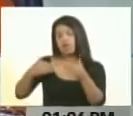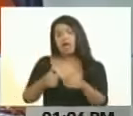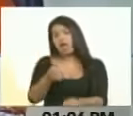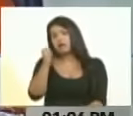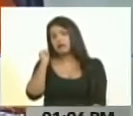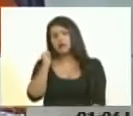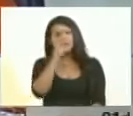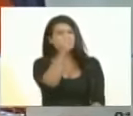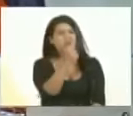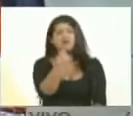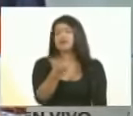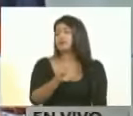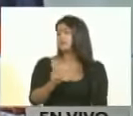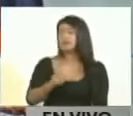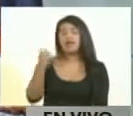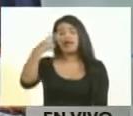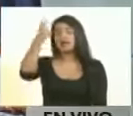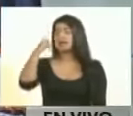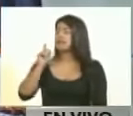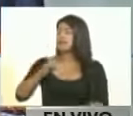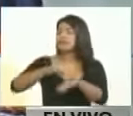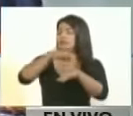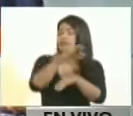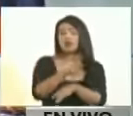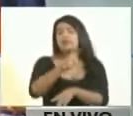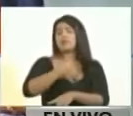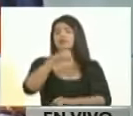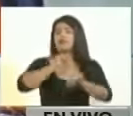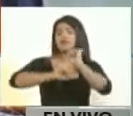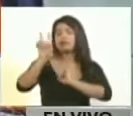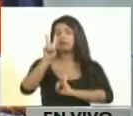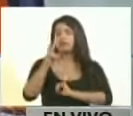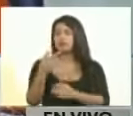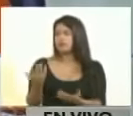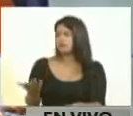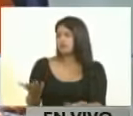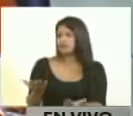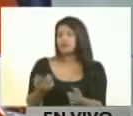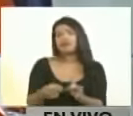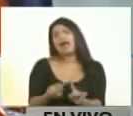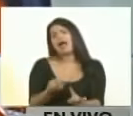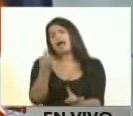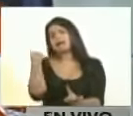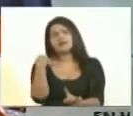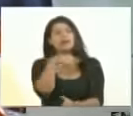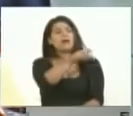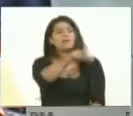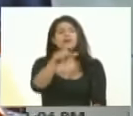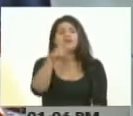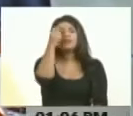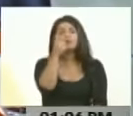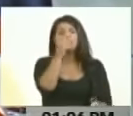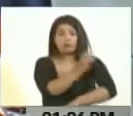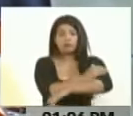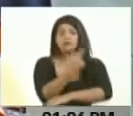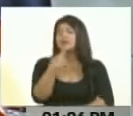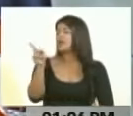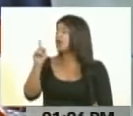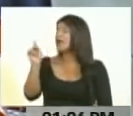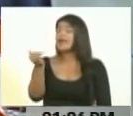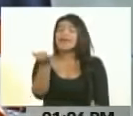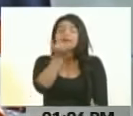Ayer estos diputados dicen, los diputados de la oposición, obviamente, dicen que es un error defender a